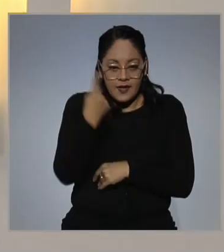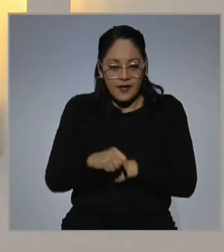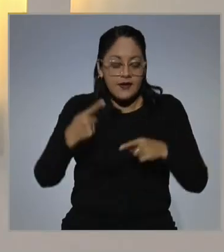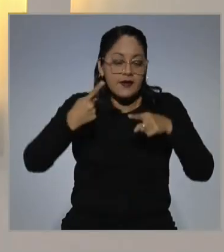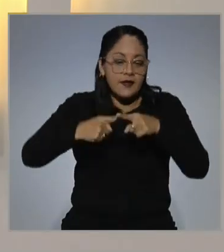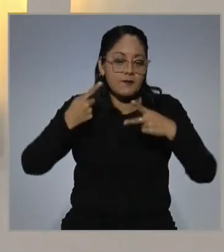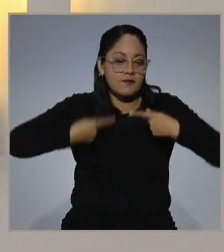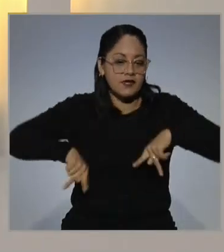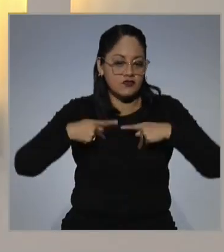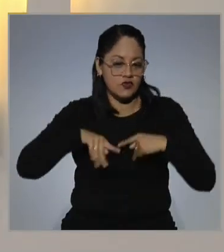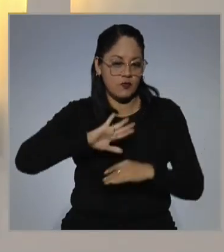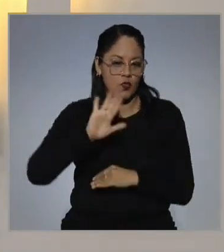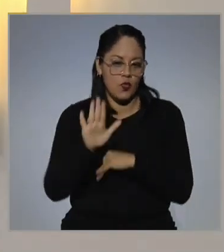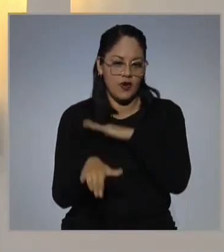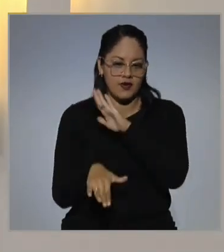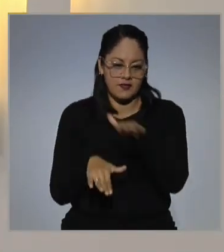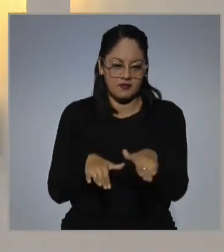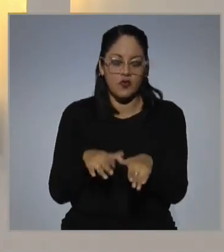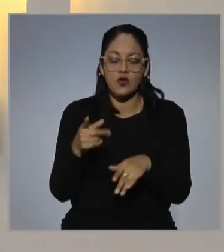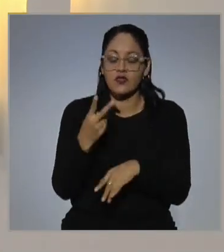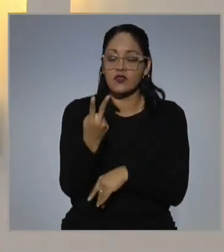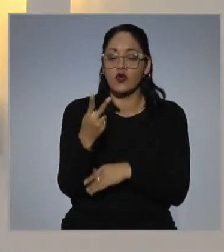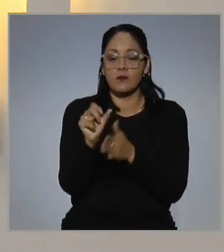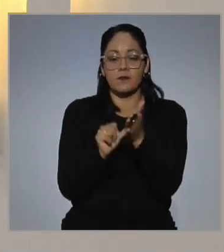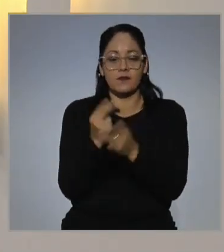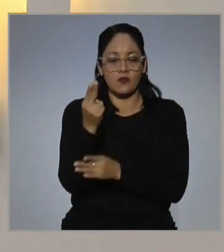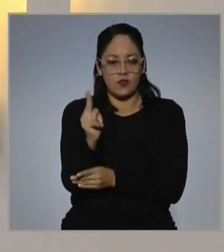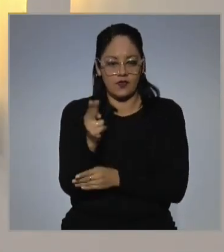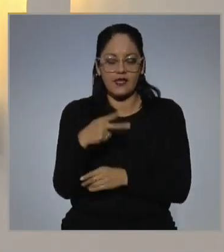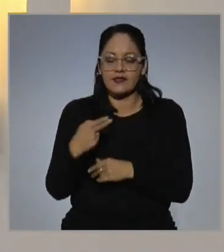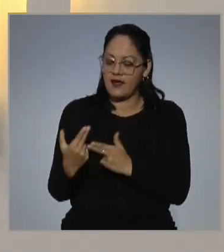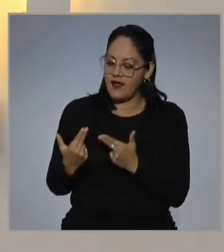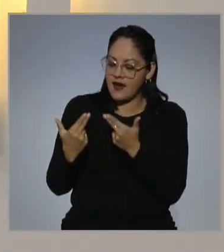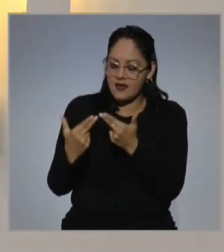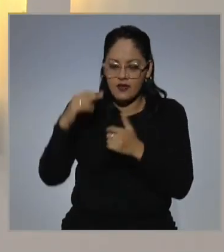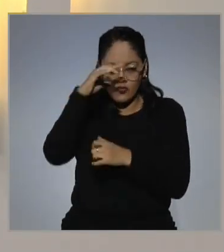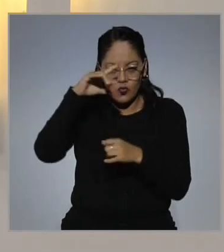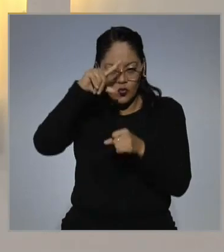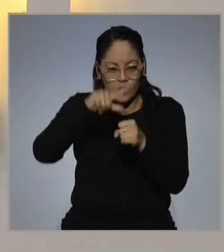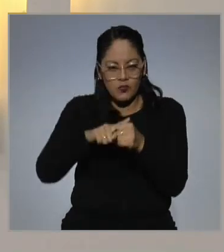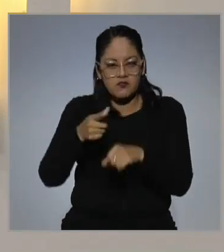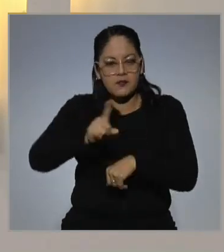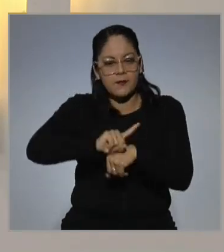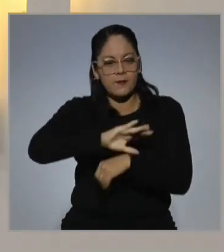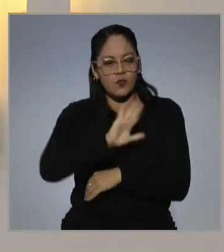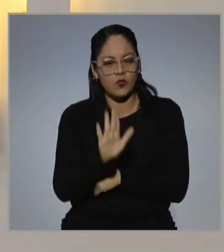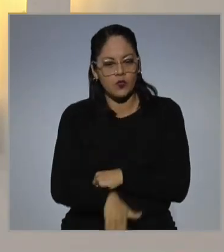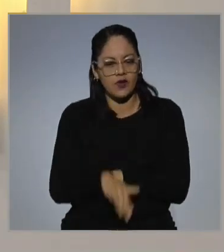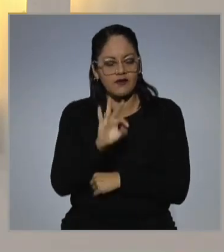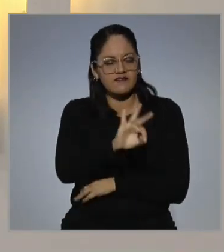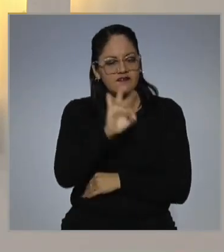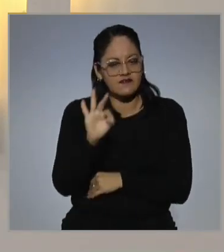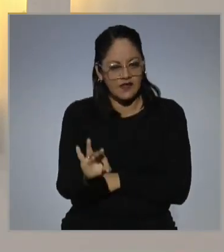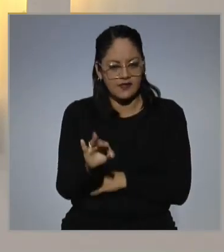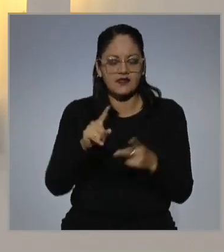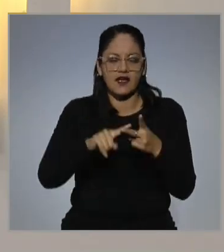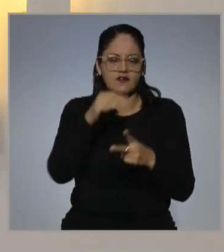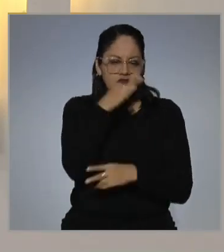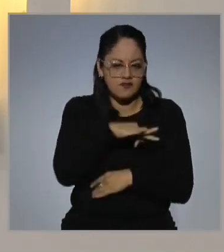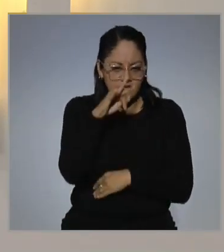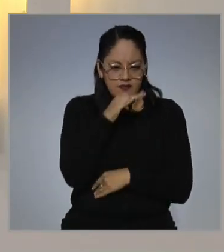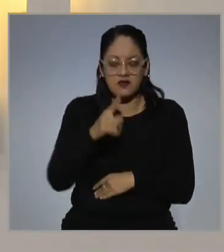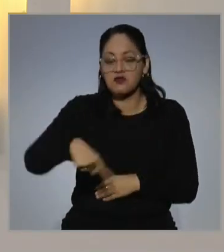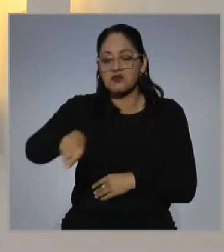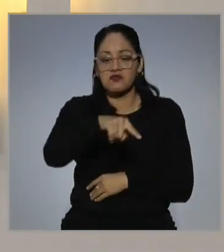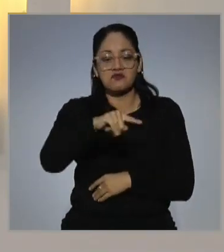fieles difuntos en este 2 de noviembre, nuestra herencia cultural, el Día de Muertos, una fecha, unas festividades de las que